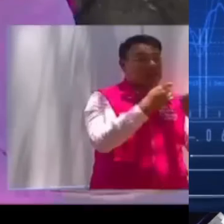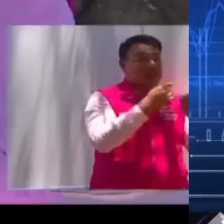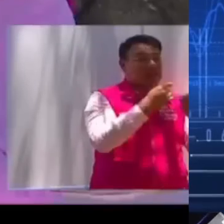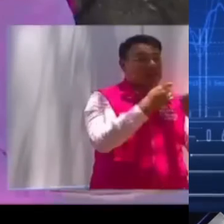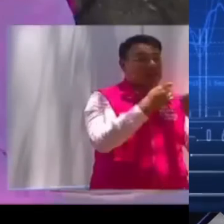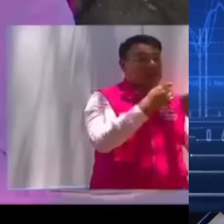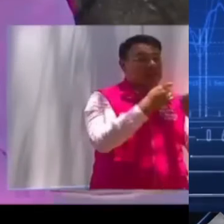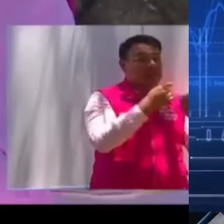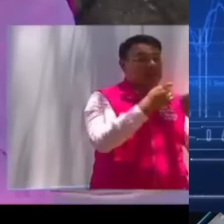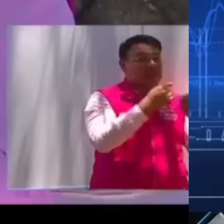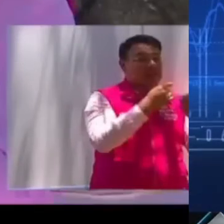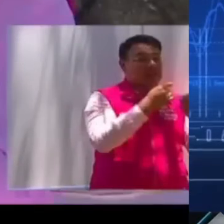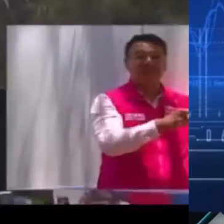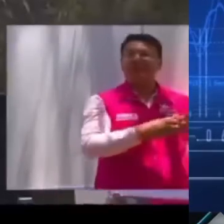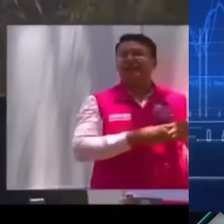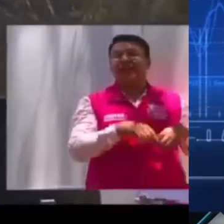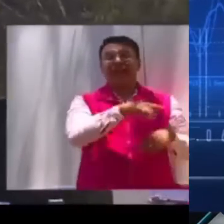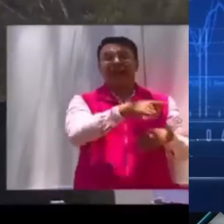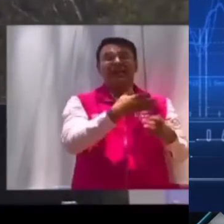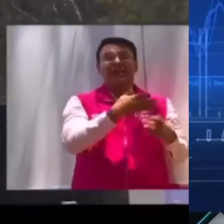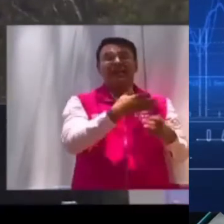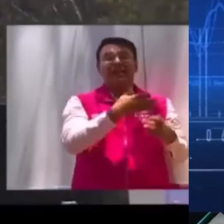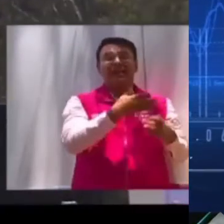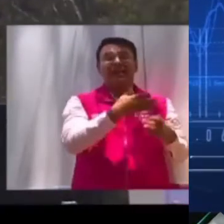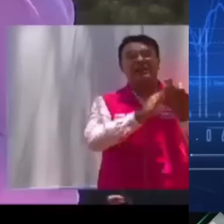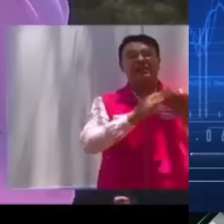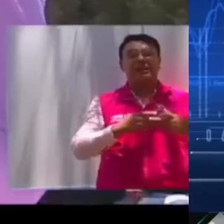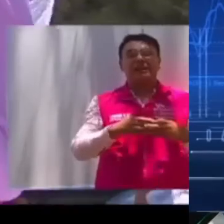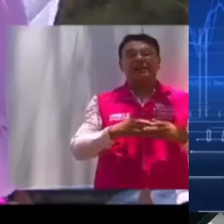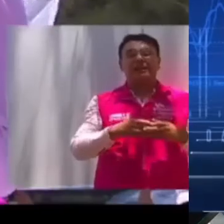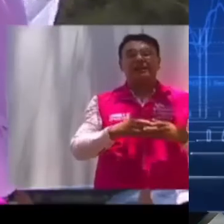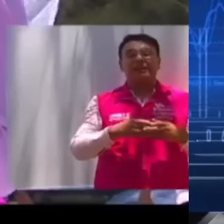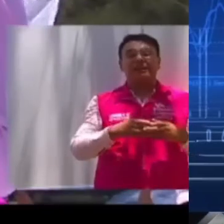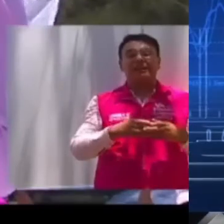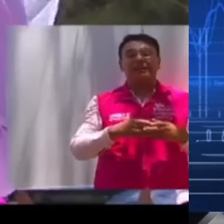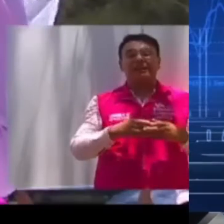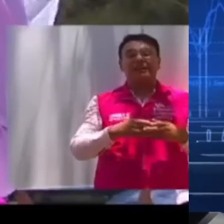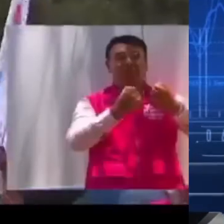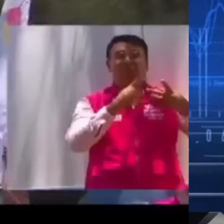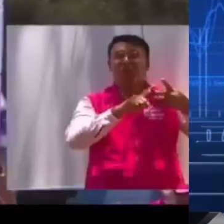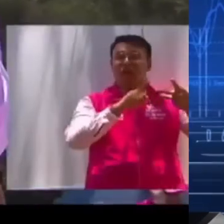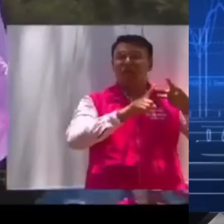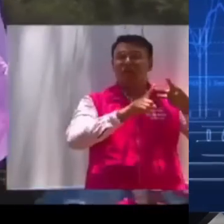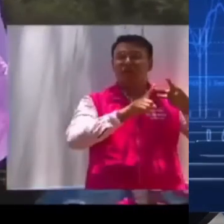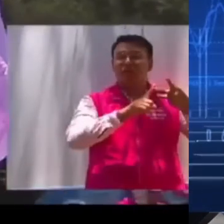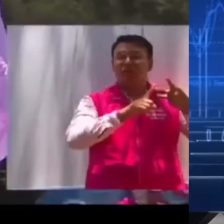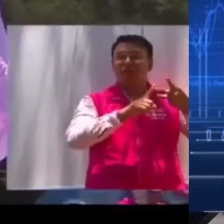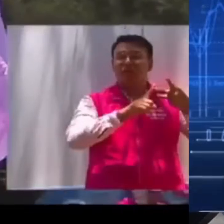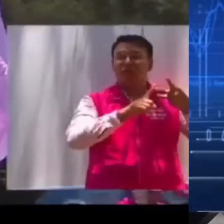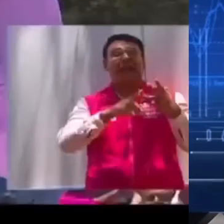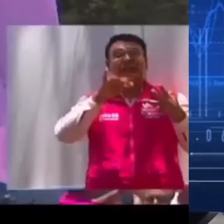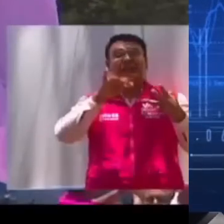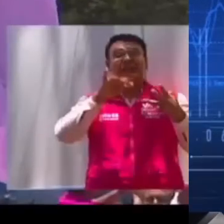a los colectivos frentes Cívico nacional al poder ciudadano la organización sí por